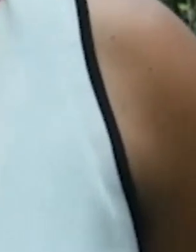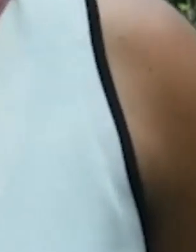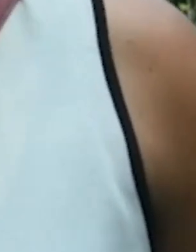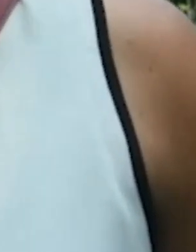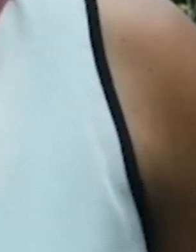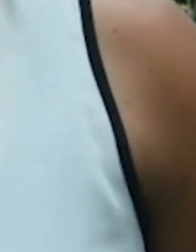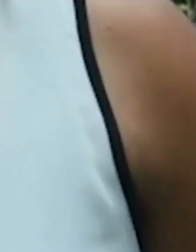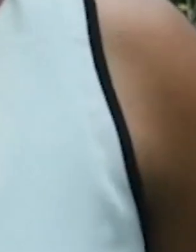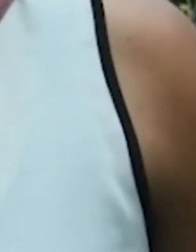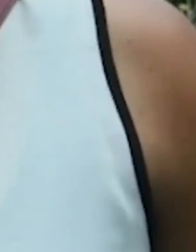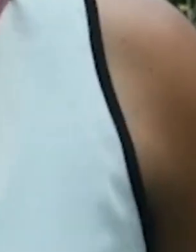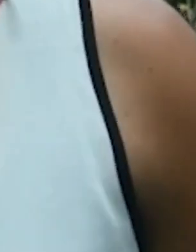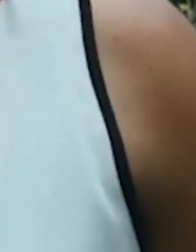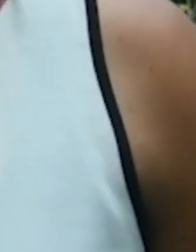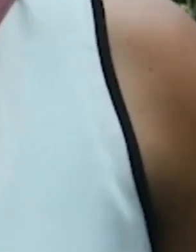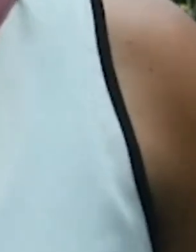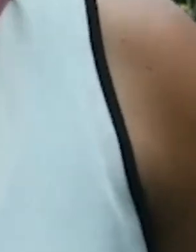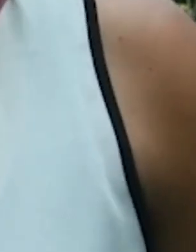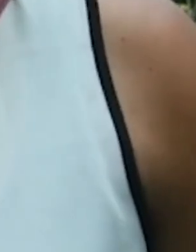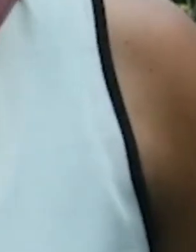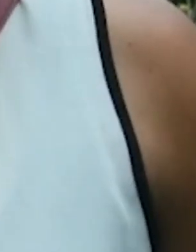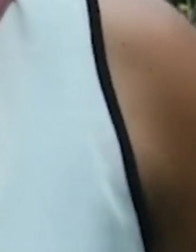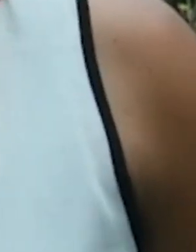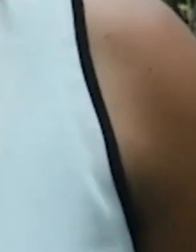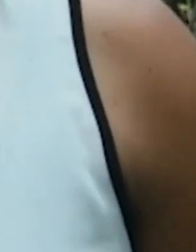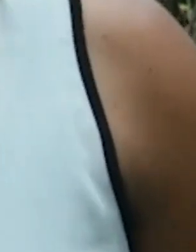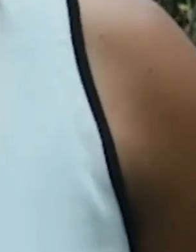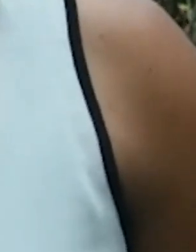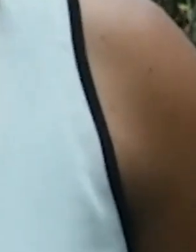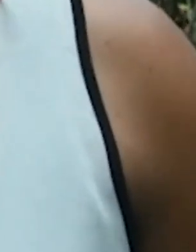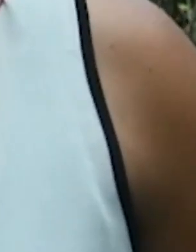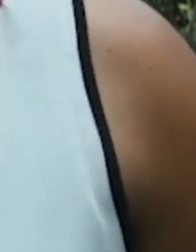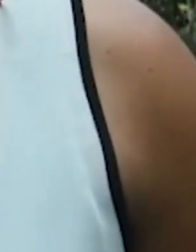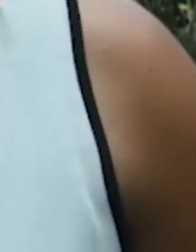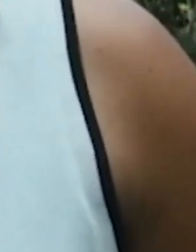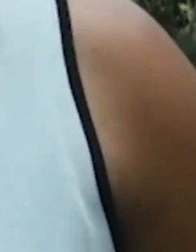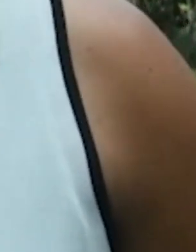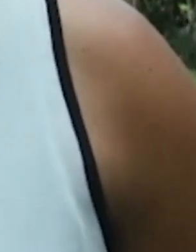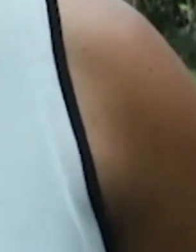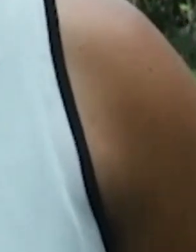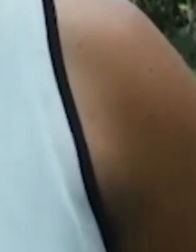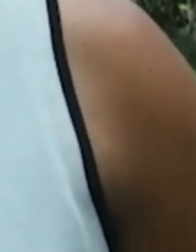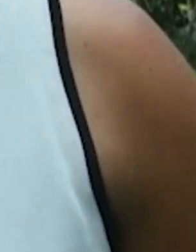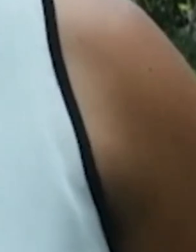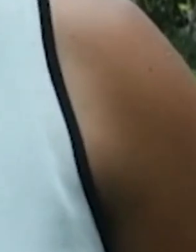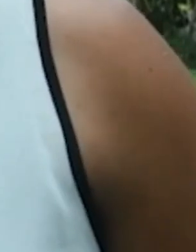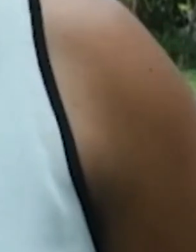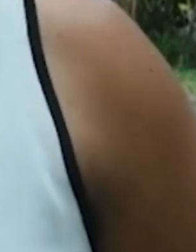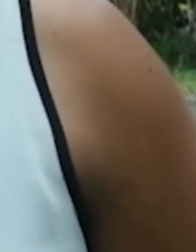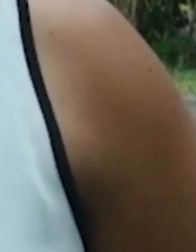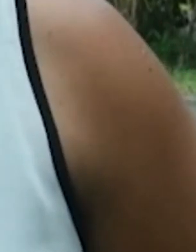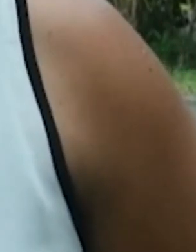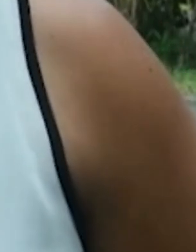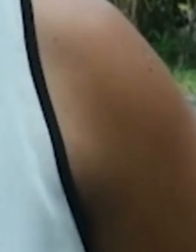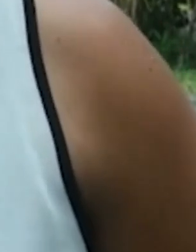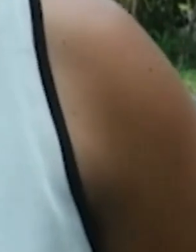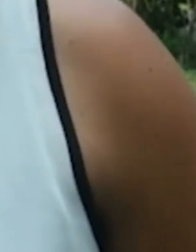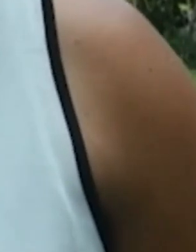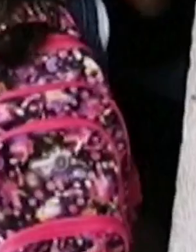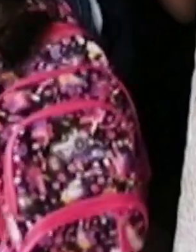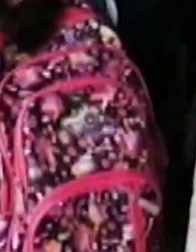tomamos para trabajar, para organizarnos, para hacer muchas actividades. Entonces, eso nos ayuda